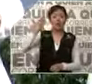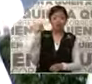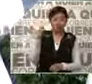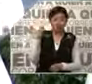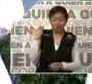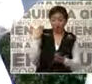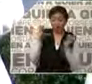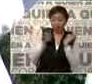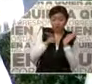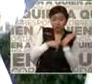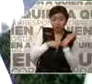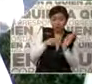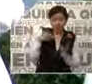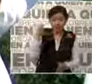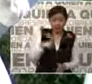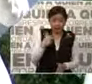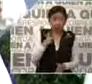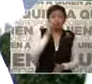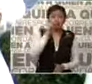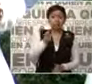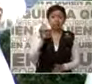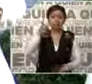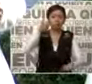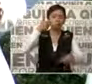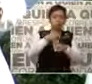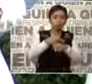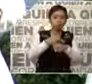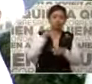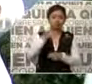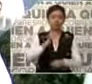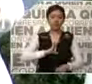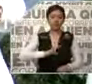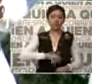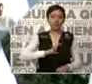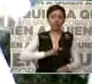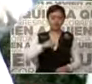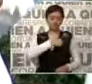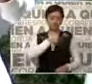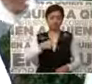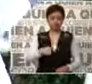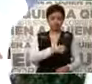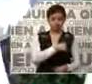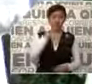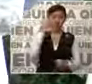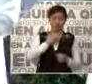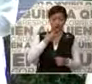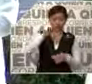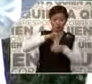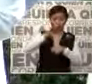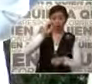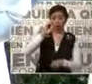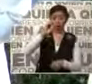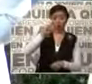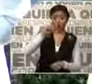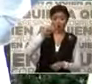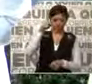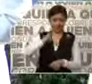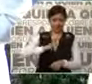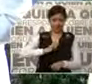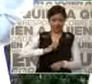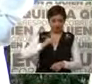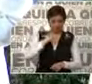2013 le diagnosticaron cáncer de mama y ahora el médico, el oncólogo, le está pidiendo otros estudios, unos nuevos estudios, ¿verdad? Sí, de